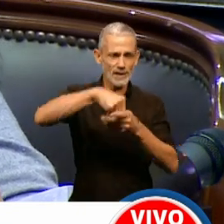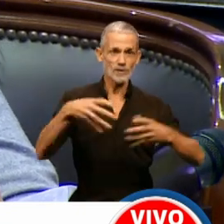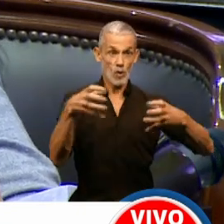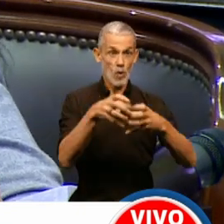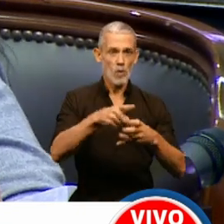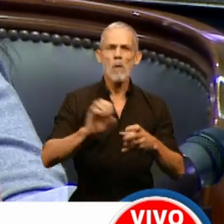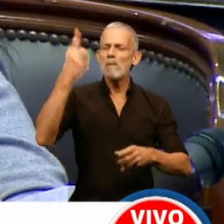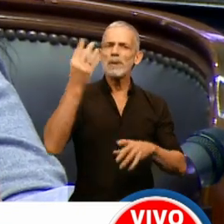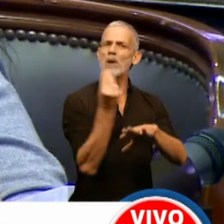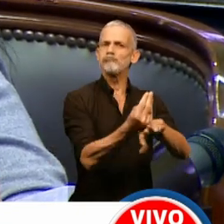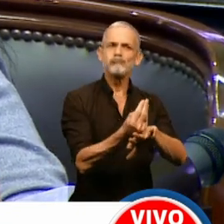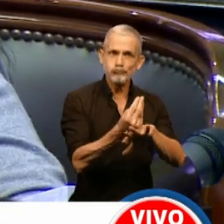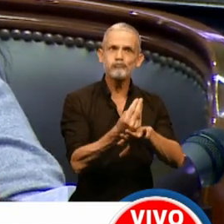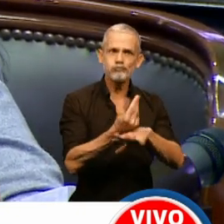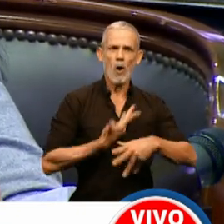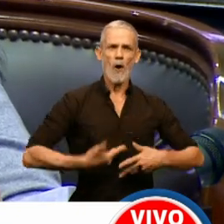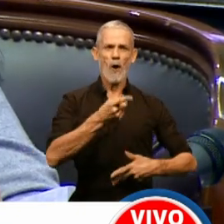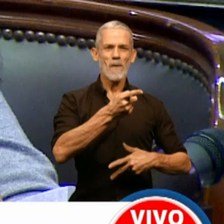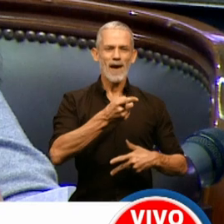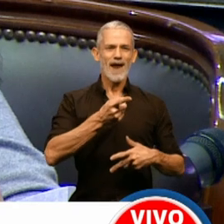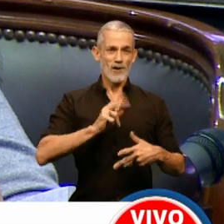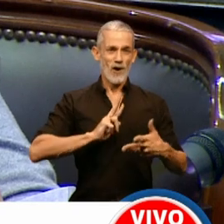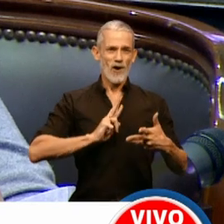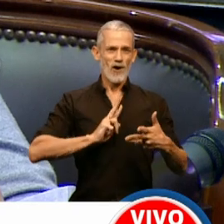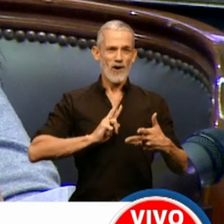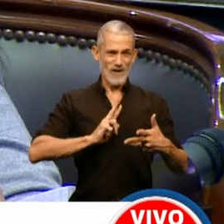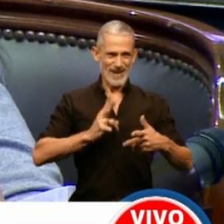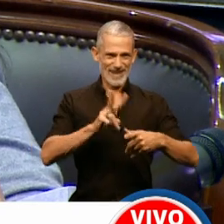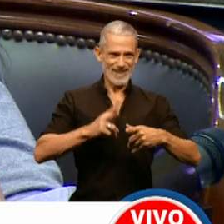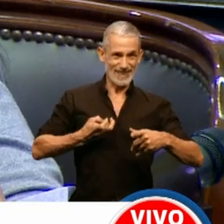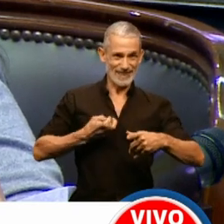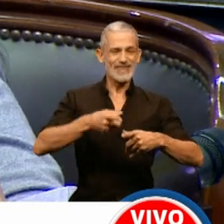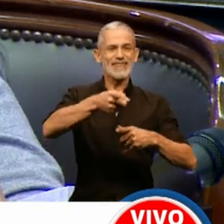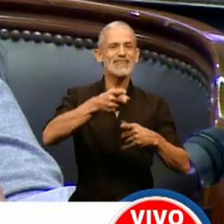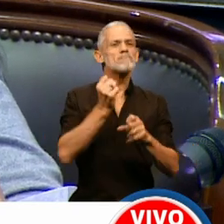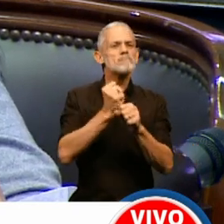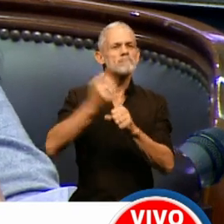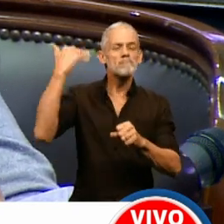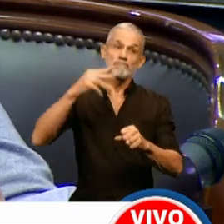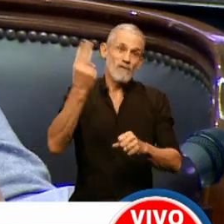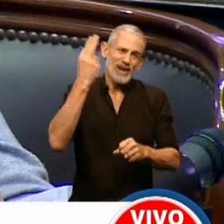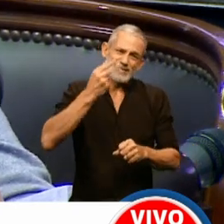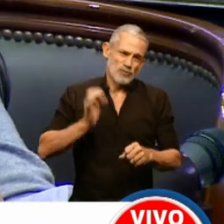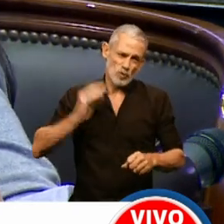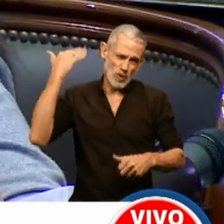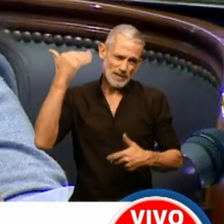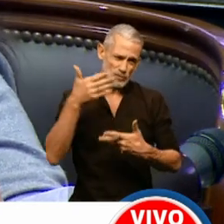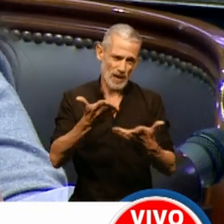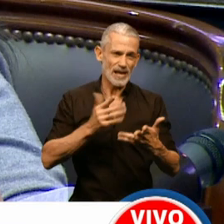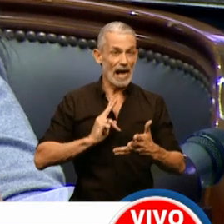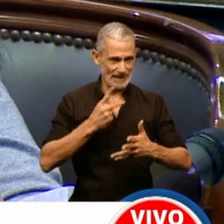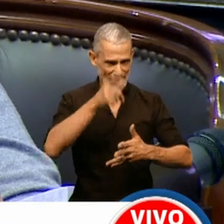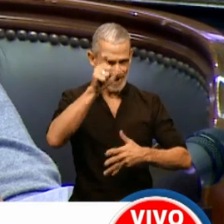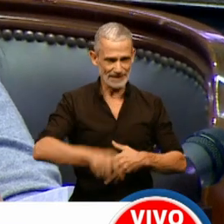primera funcionaria trans que nos dejó hace unos años lamentablemente pero que con